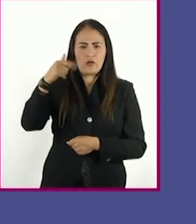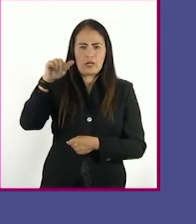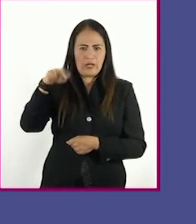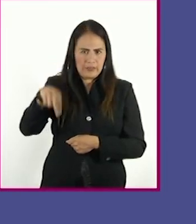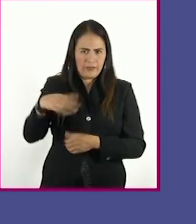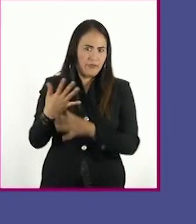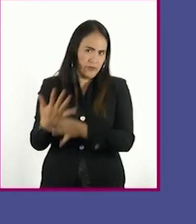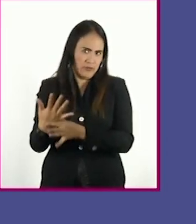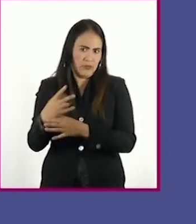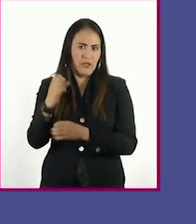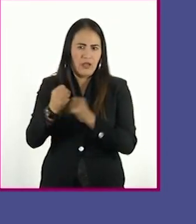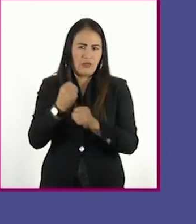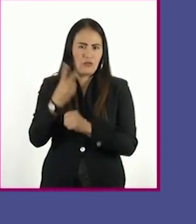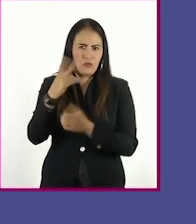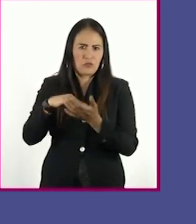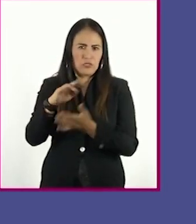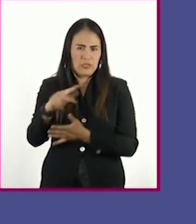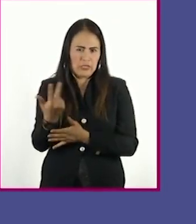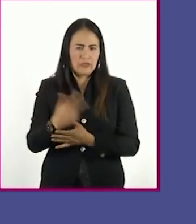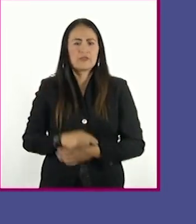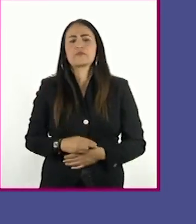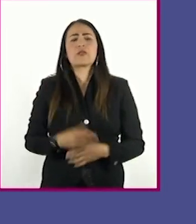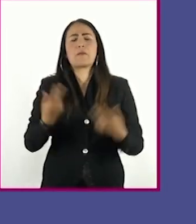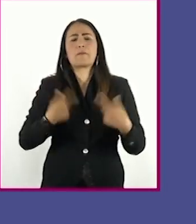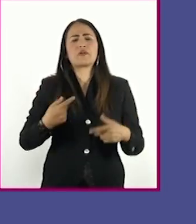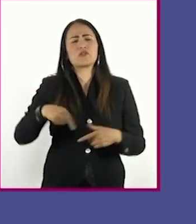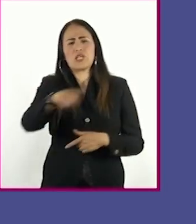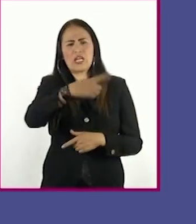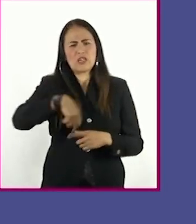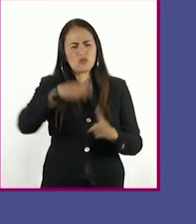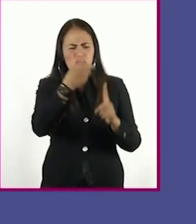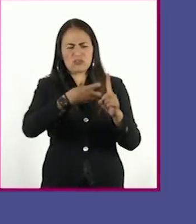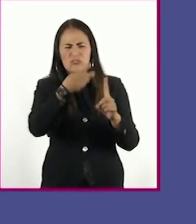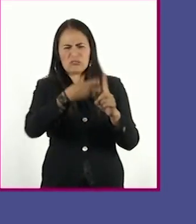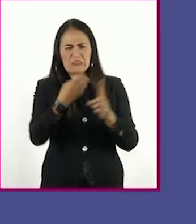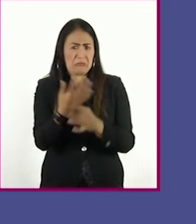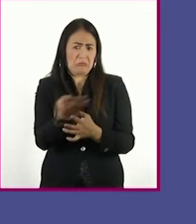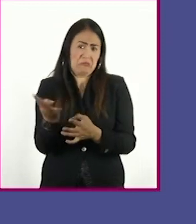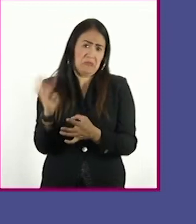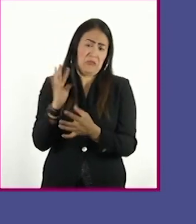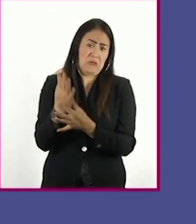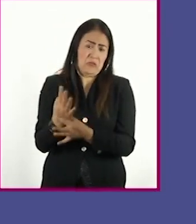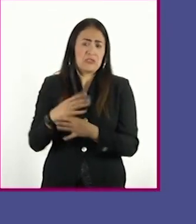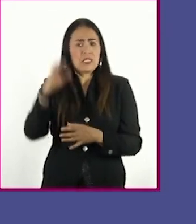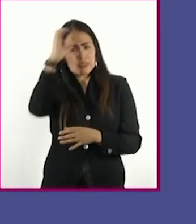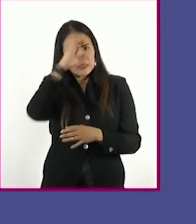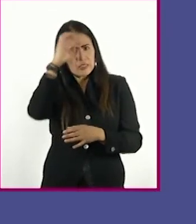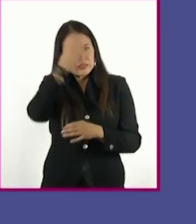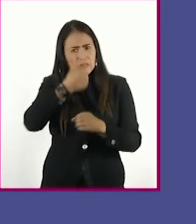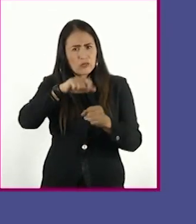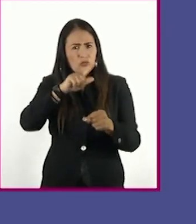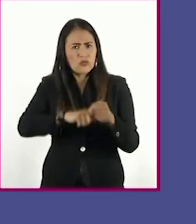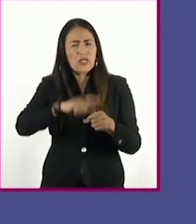los principales argumentos que esbozan los críticos se encuentran afirmar que las ciencias sociales, inciso A, no